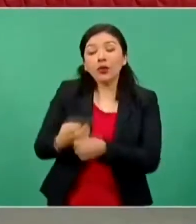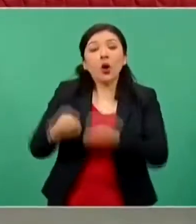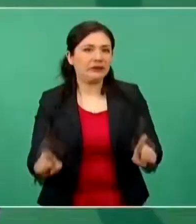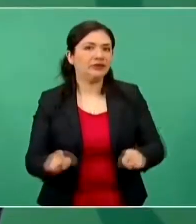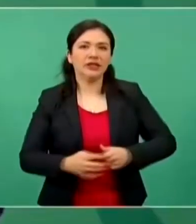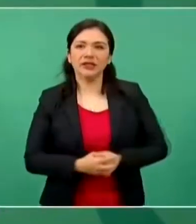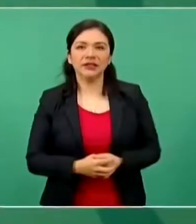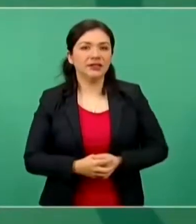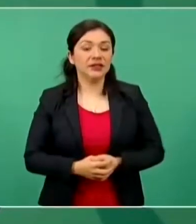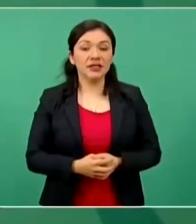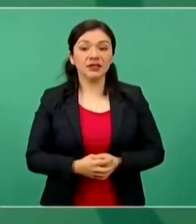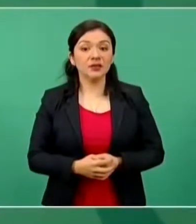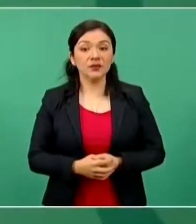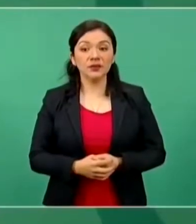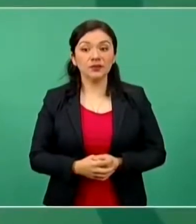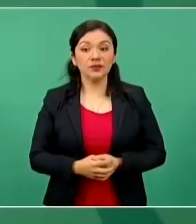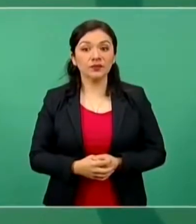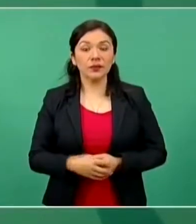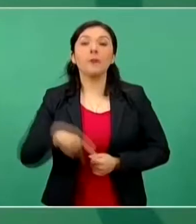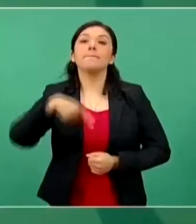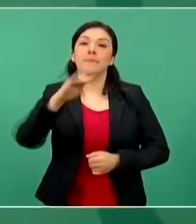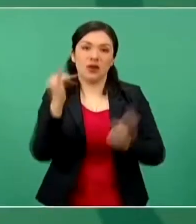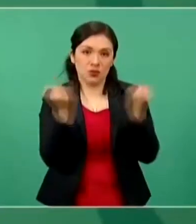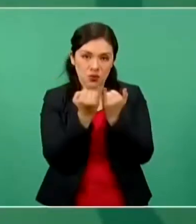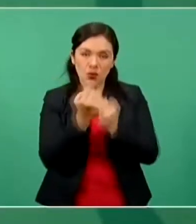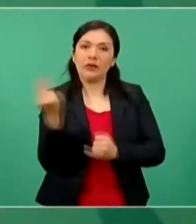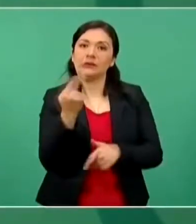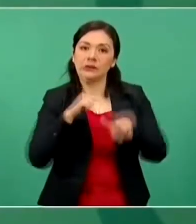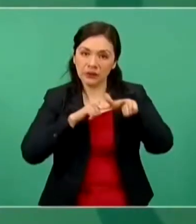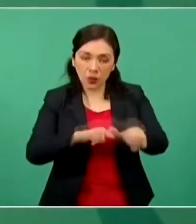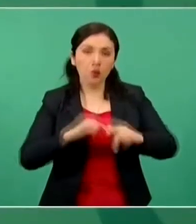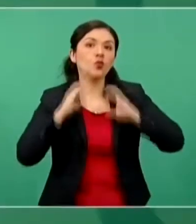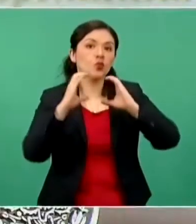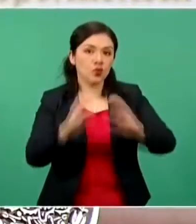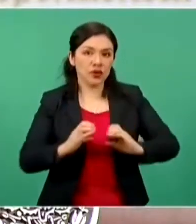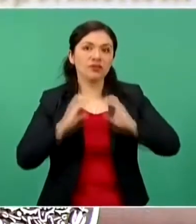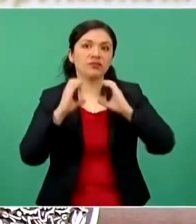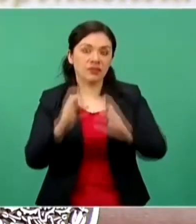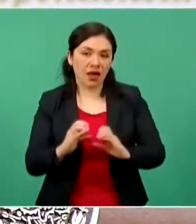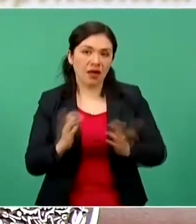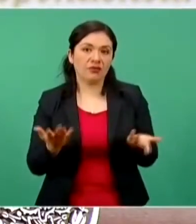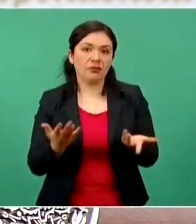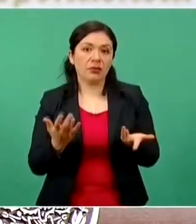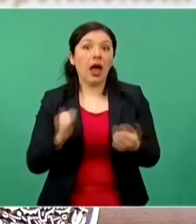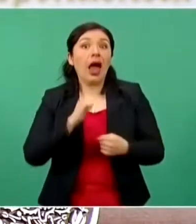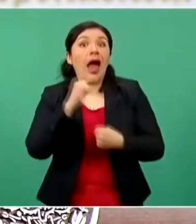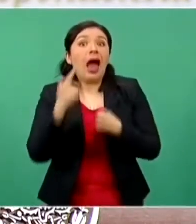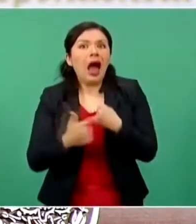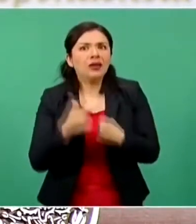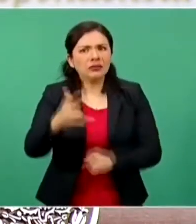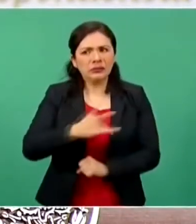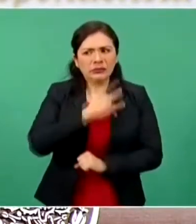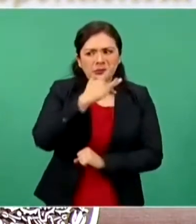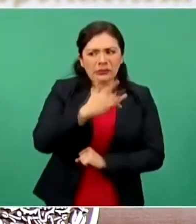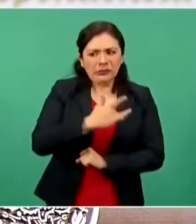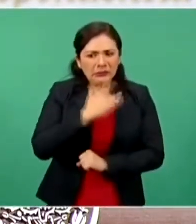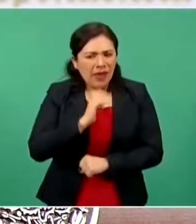11%. De todas maneras, hay que cuidarnos. Cualquier cosa que nosotros notemos